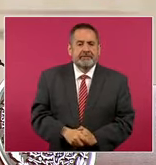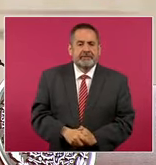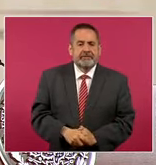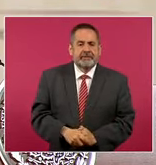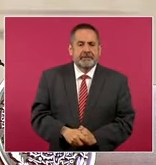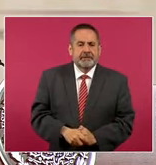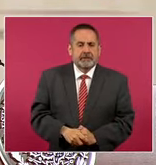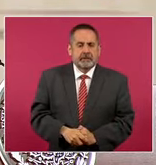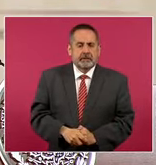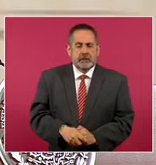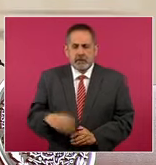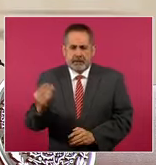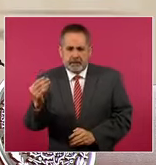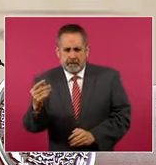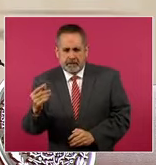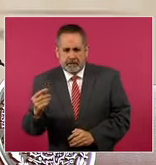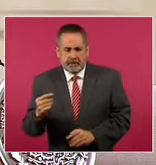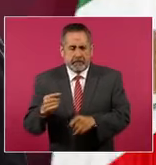Creo que no,